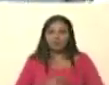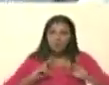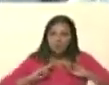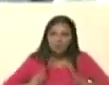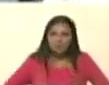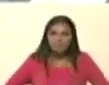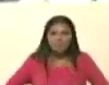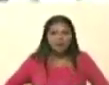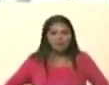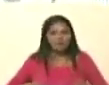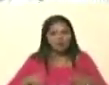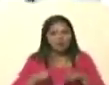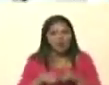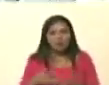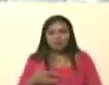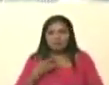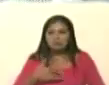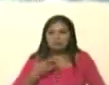sensibles